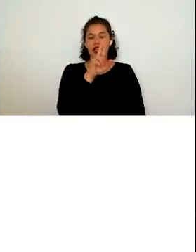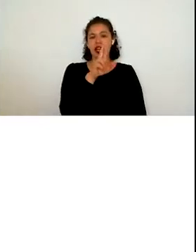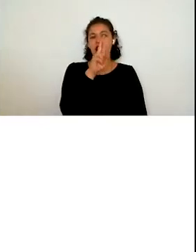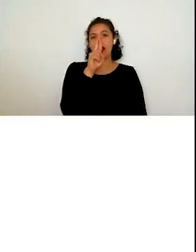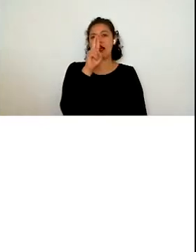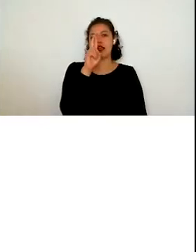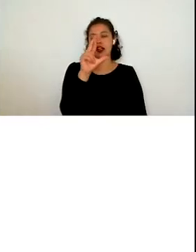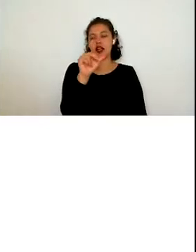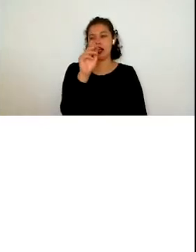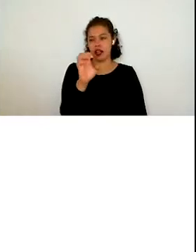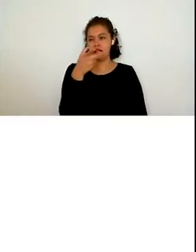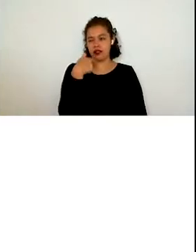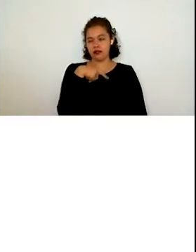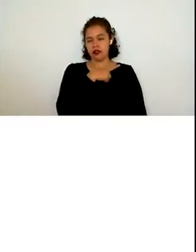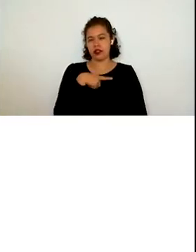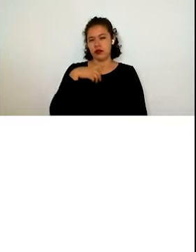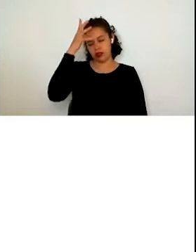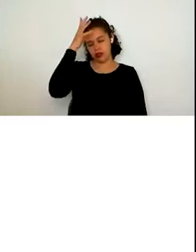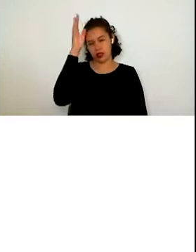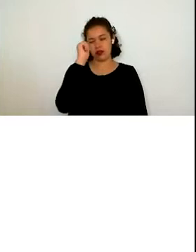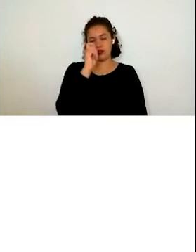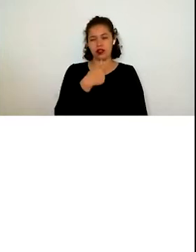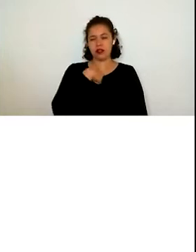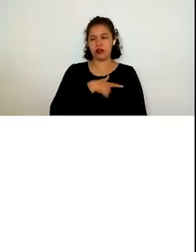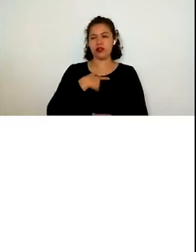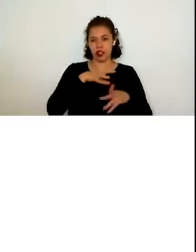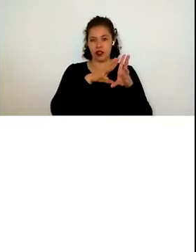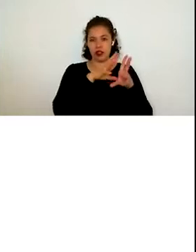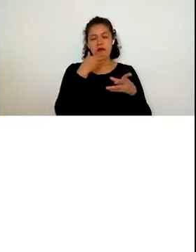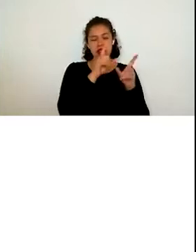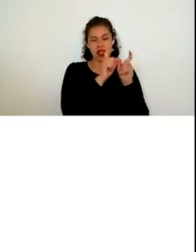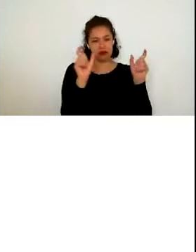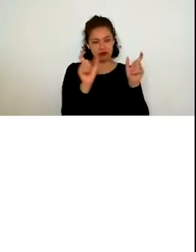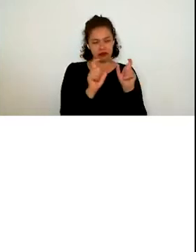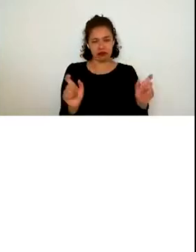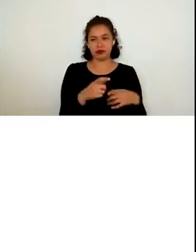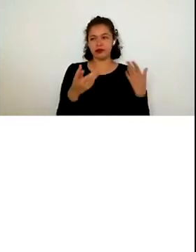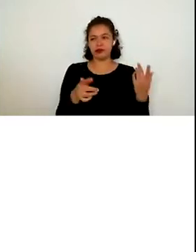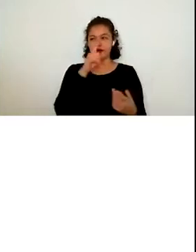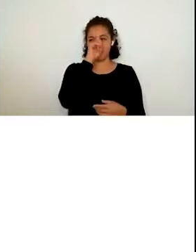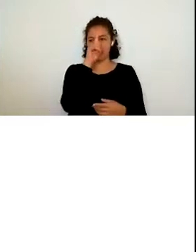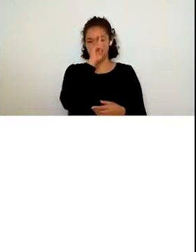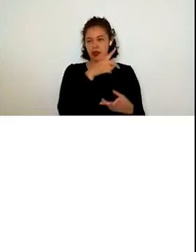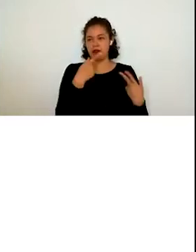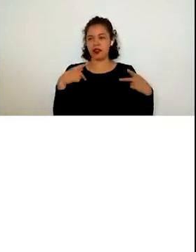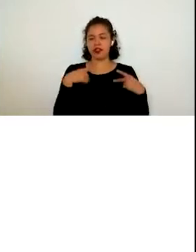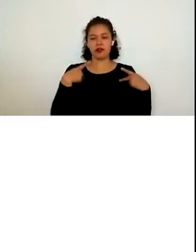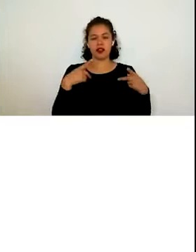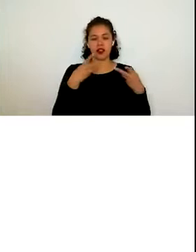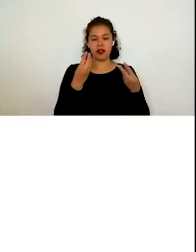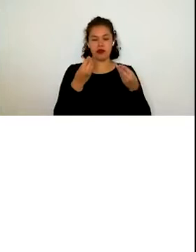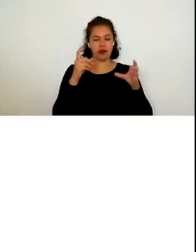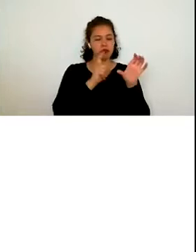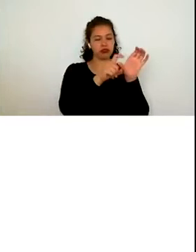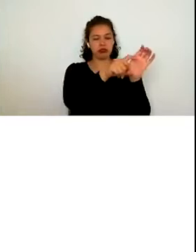esta definición que da porque creo que es completa, lo define como un consejo formado por varias personas que